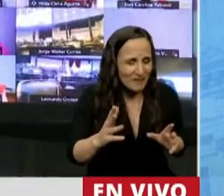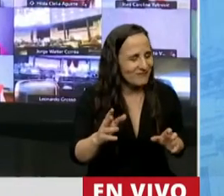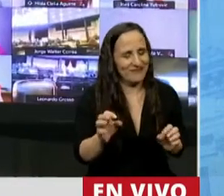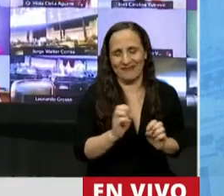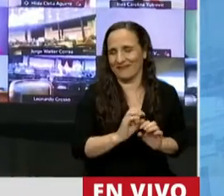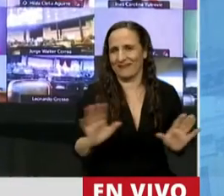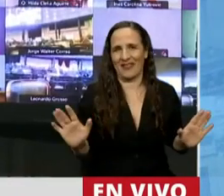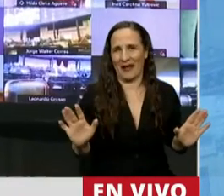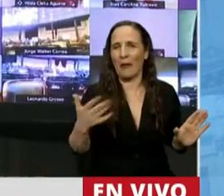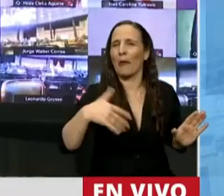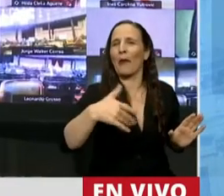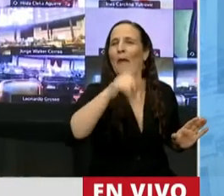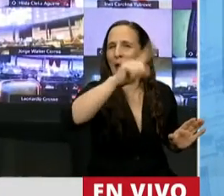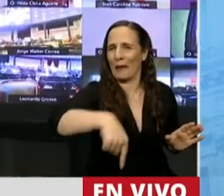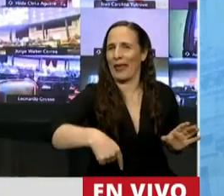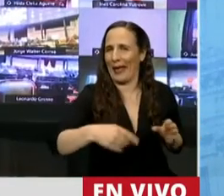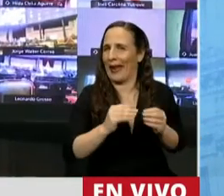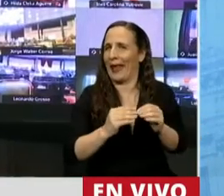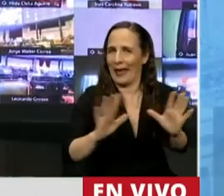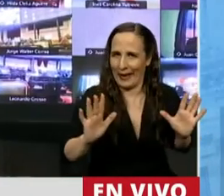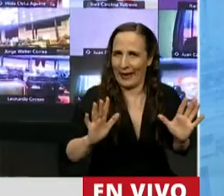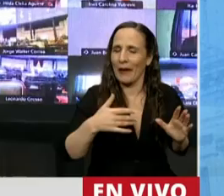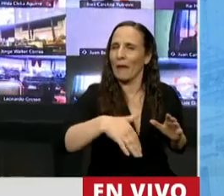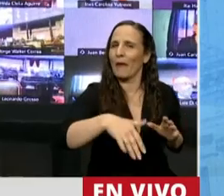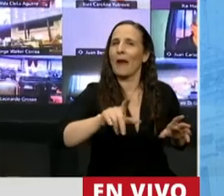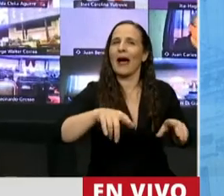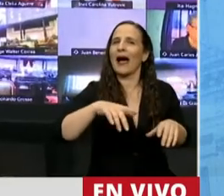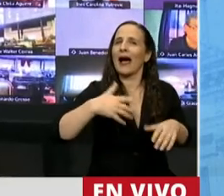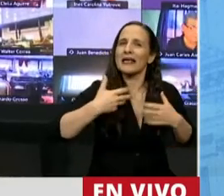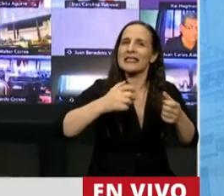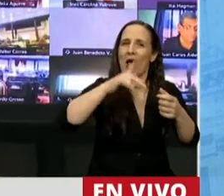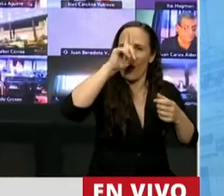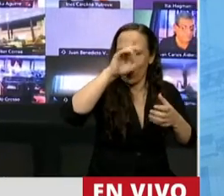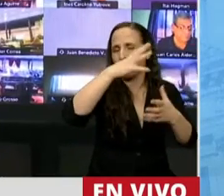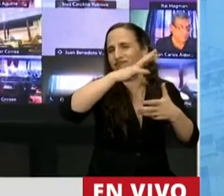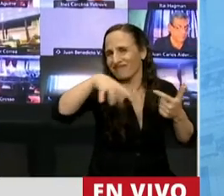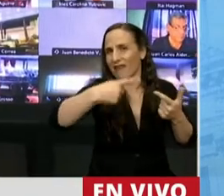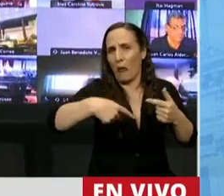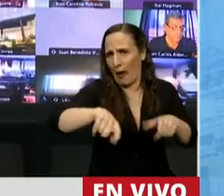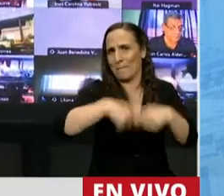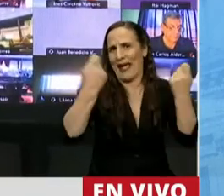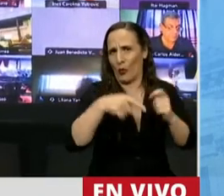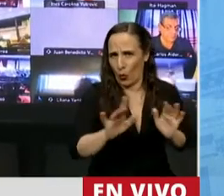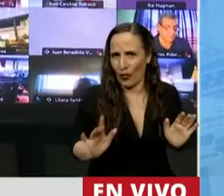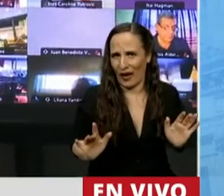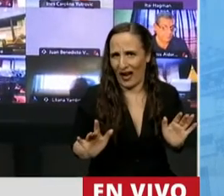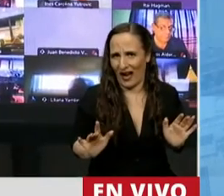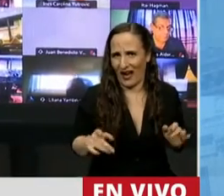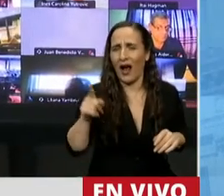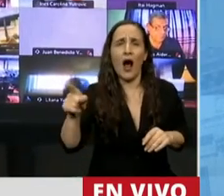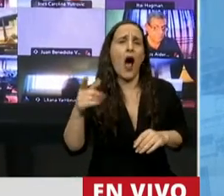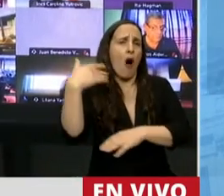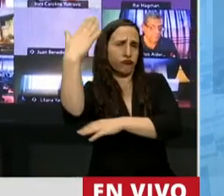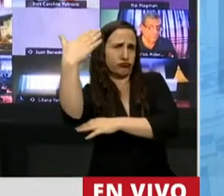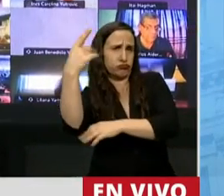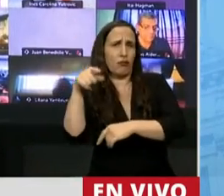traerá secuelas y, sobre todo, perjudicará a la salud pública, la misma que se invoca falazmente